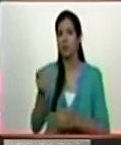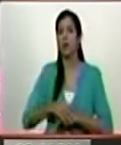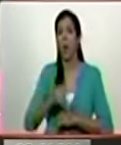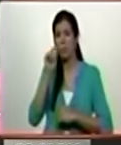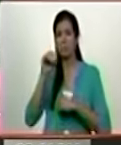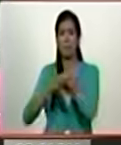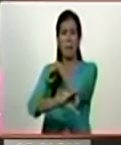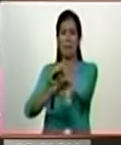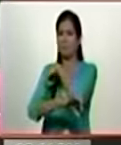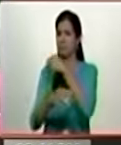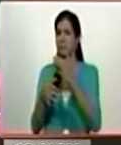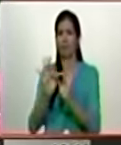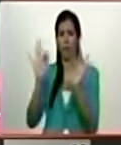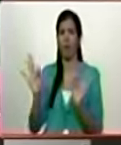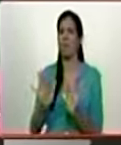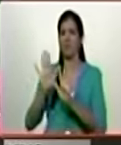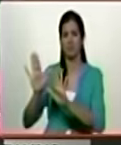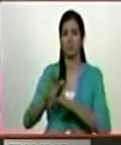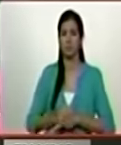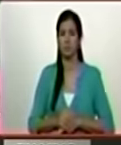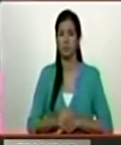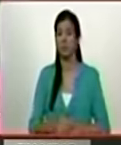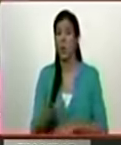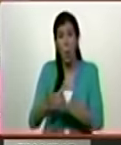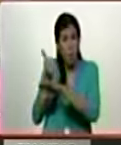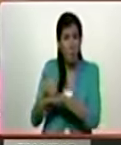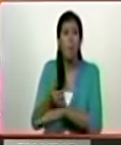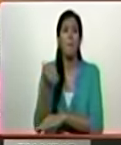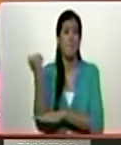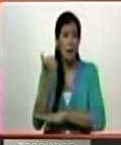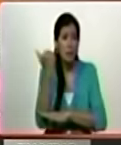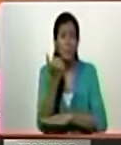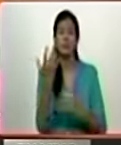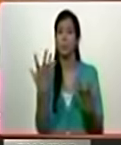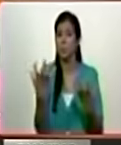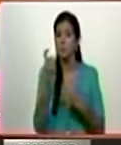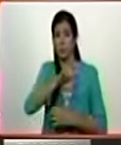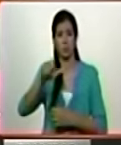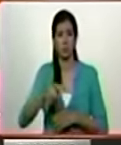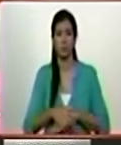comprobadas. ¿Cuántos muertos desaparecidos con los falsos positivos?